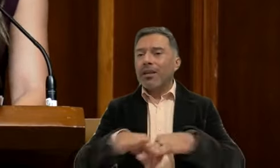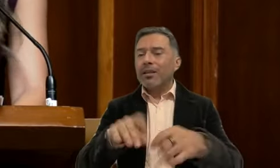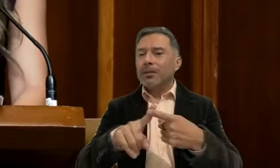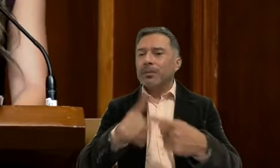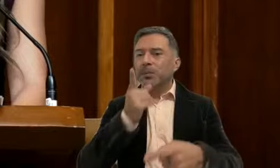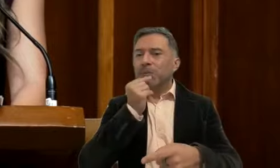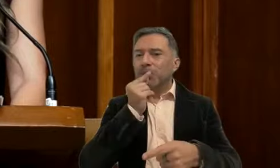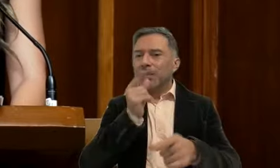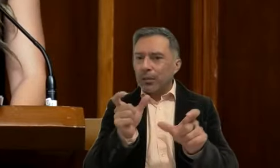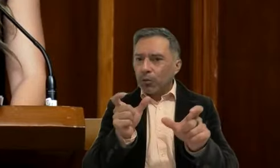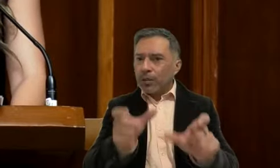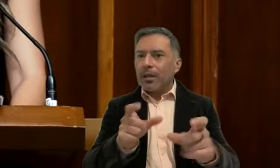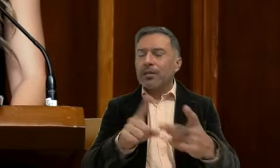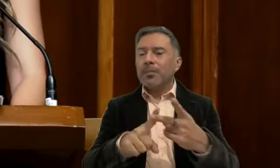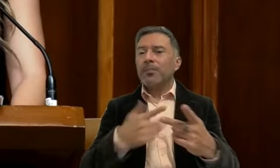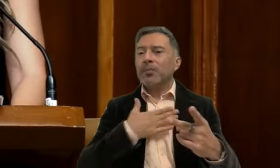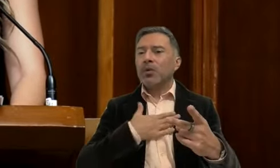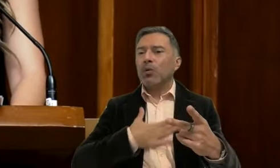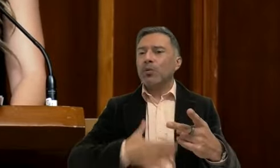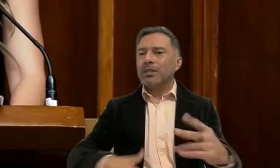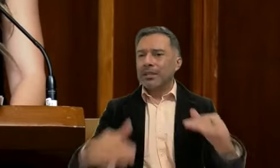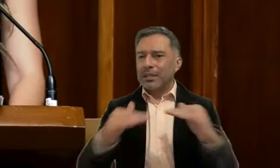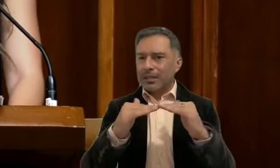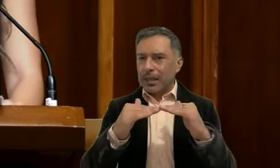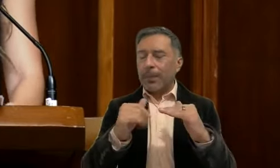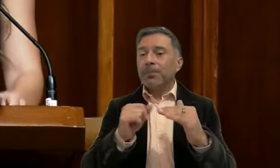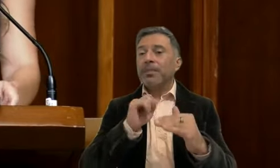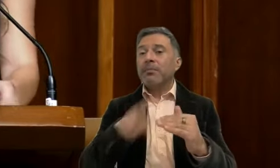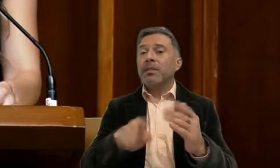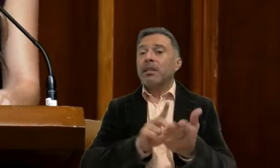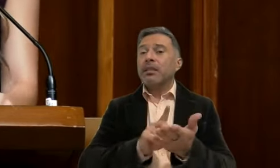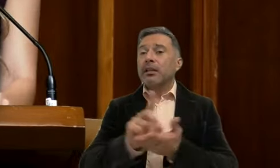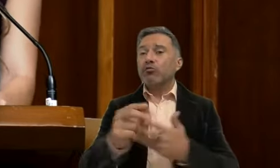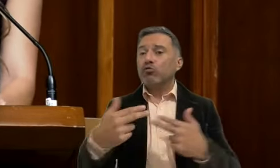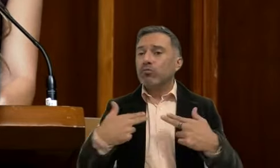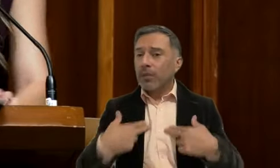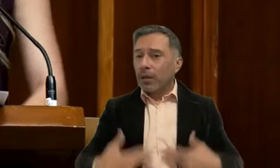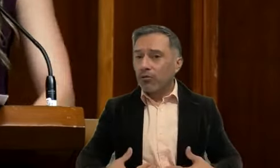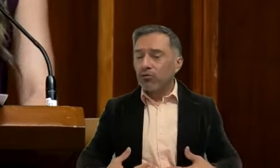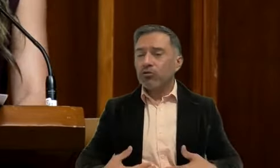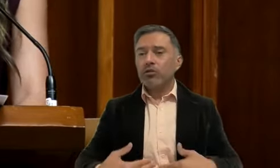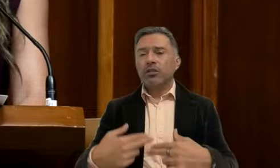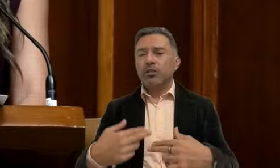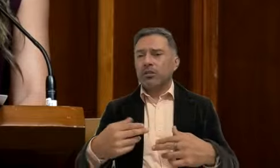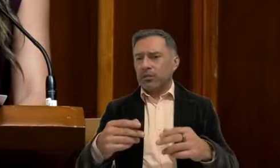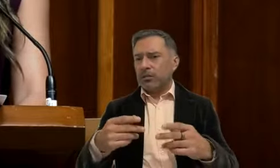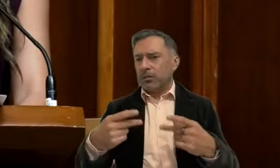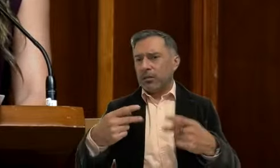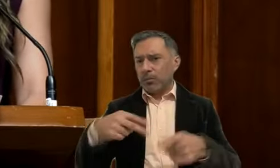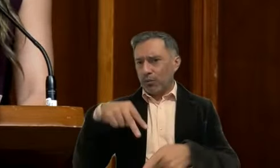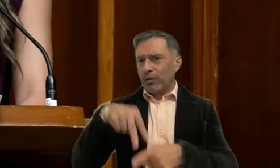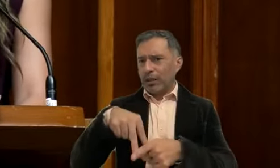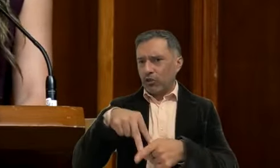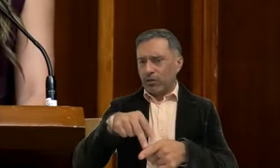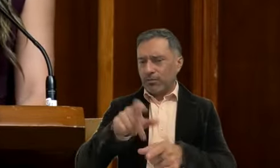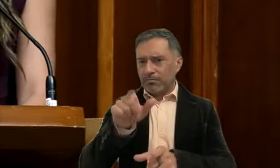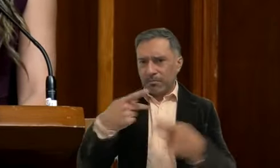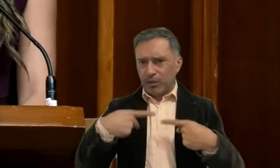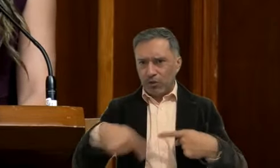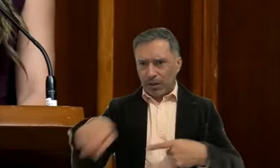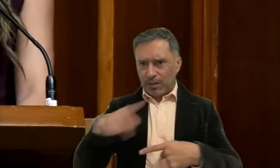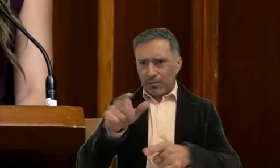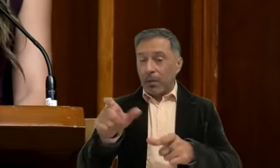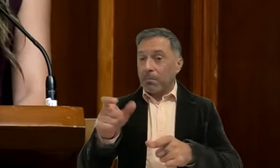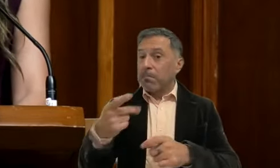la justicia y los derechos humanos y la protección civil. No obstante, señor secretario, los